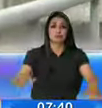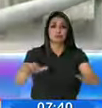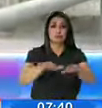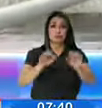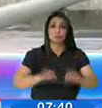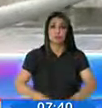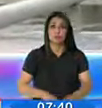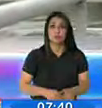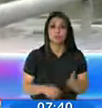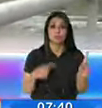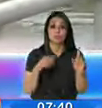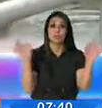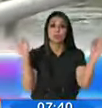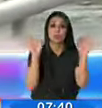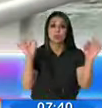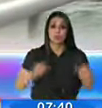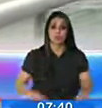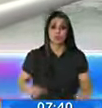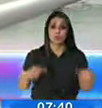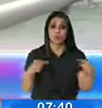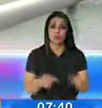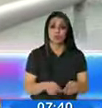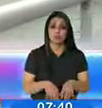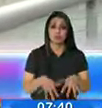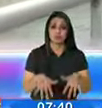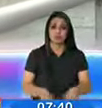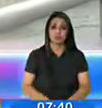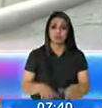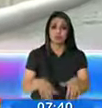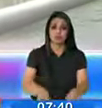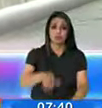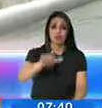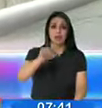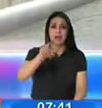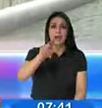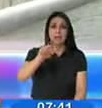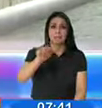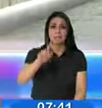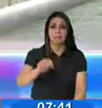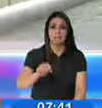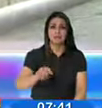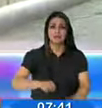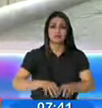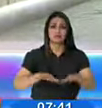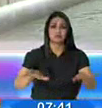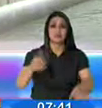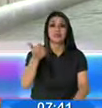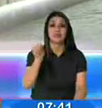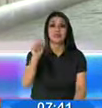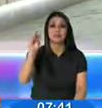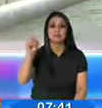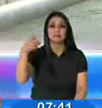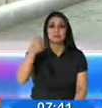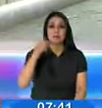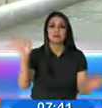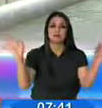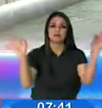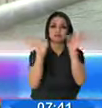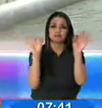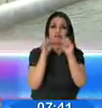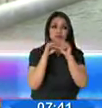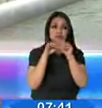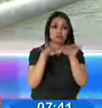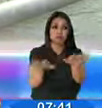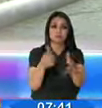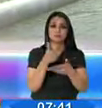Esta hidroeléctrica que contempla la captación del caudal del río Alambí generará 10 megas de energía eléctrica. Esto beneficiará